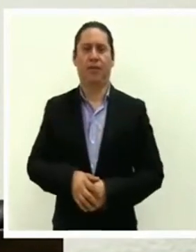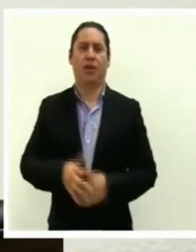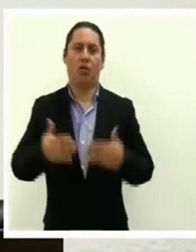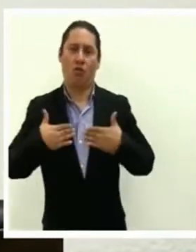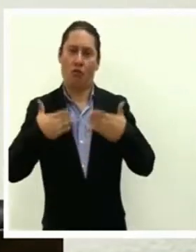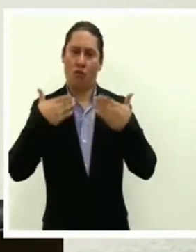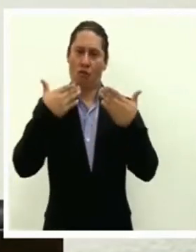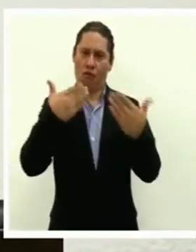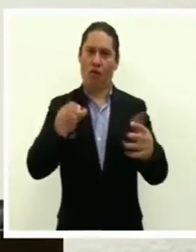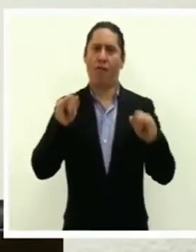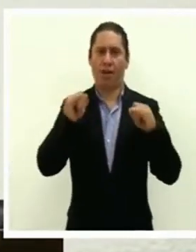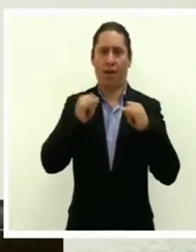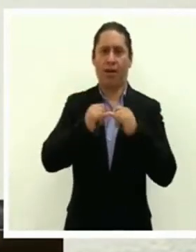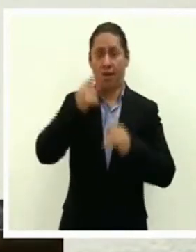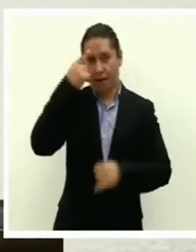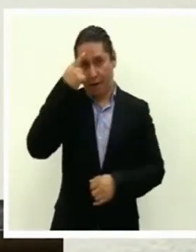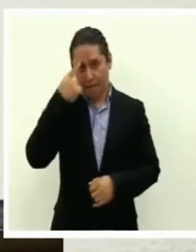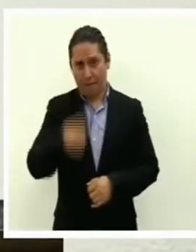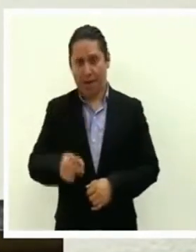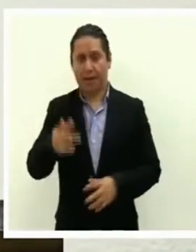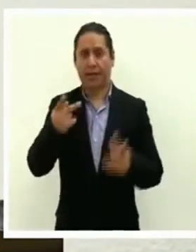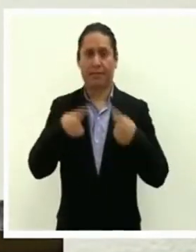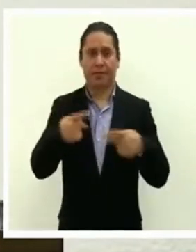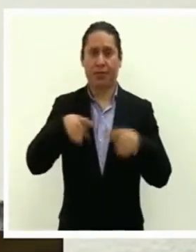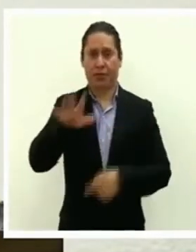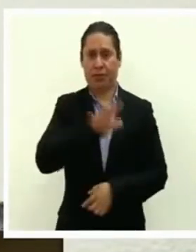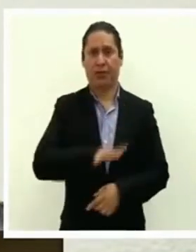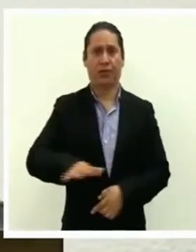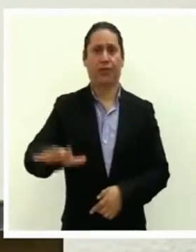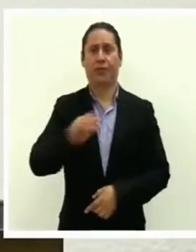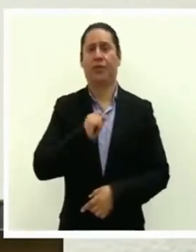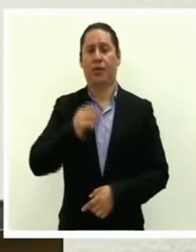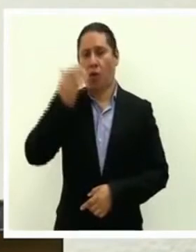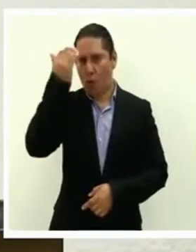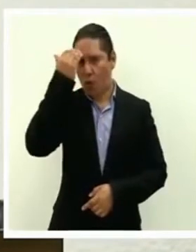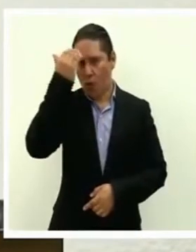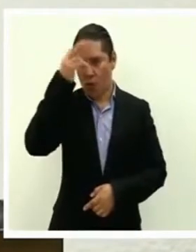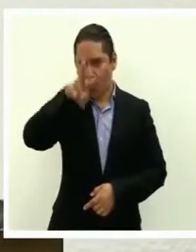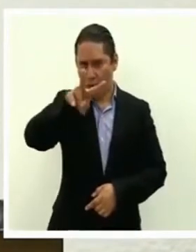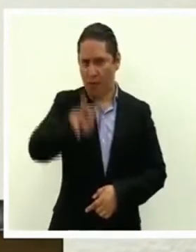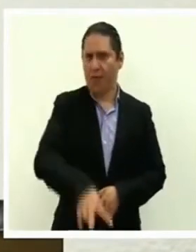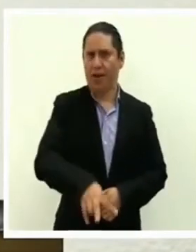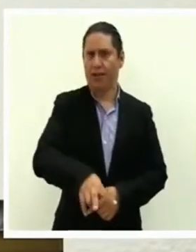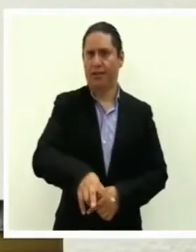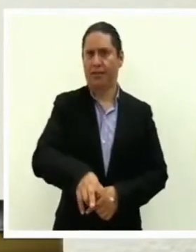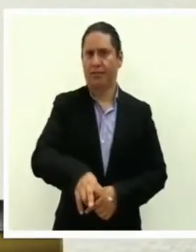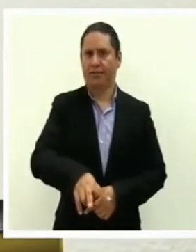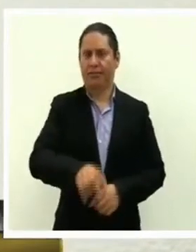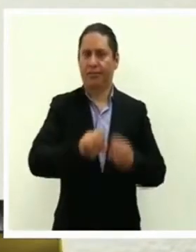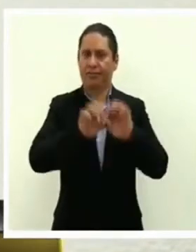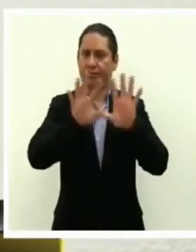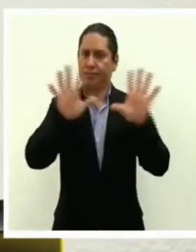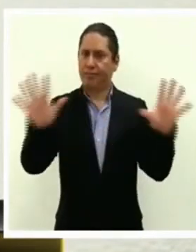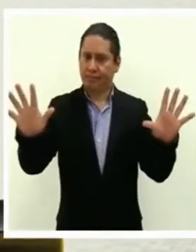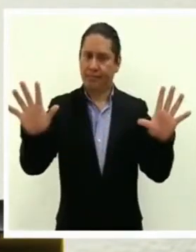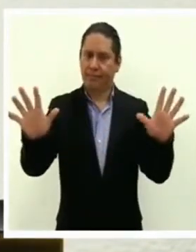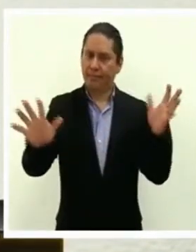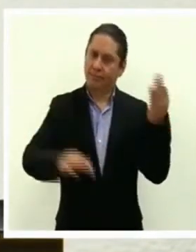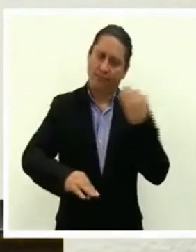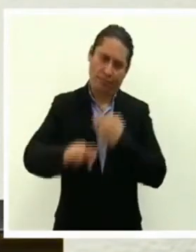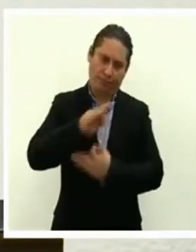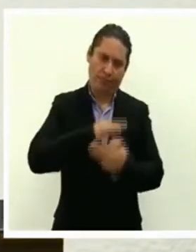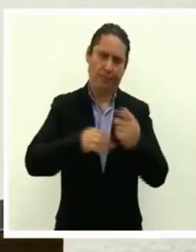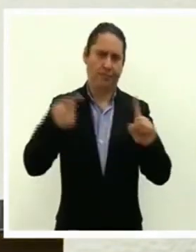confiamos en dichas instituciones para que la ciudadanía chiapaneca conozca la verdad de los hechos y se esclarezcan los